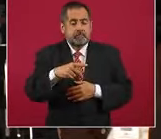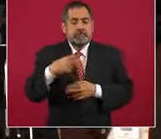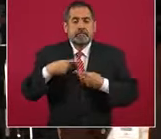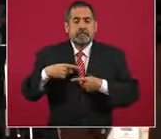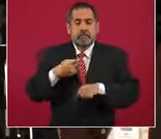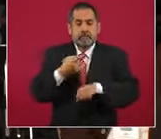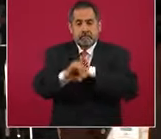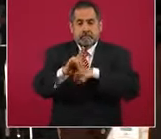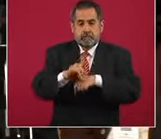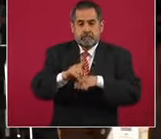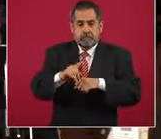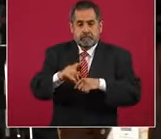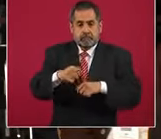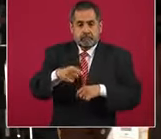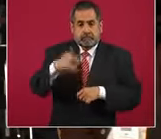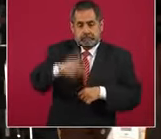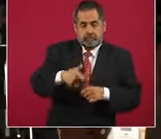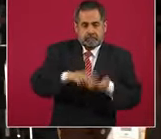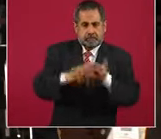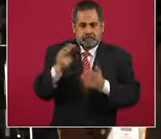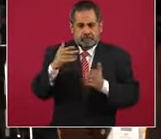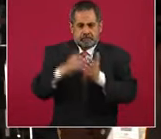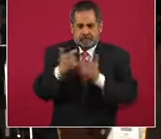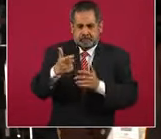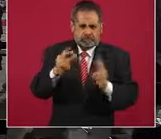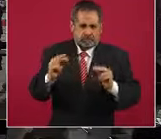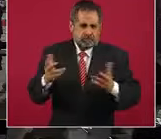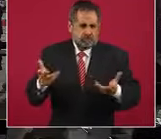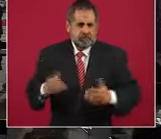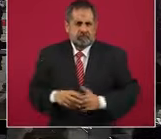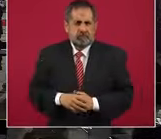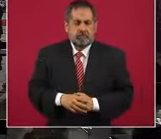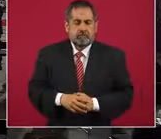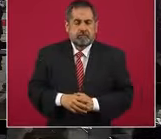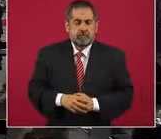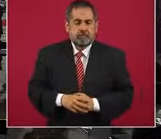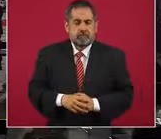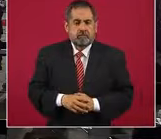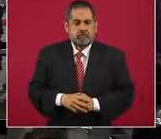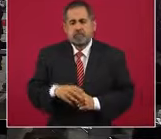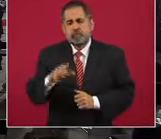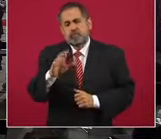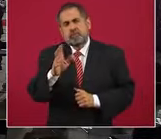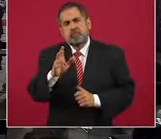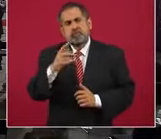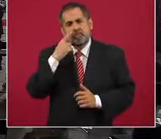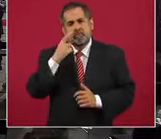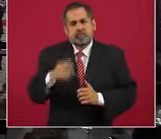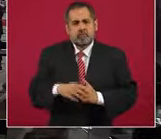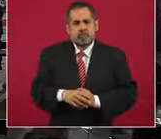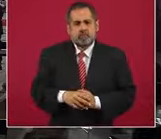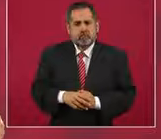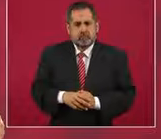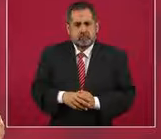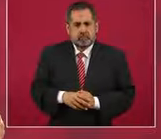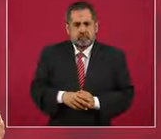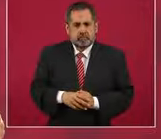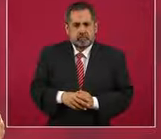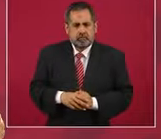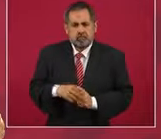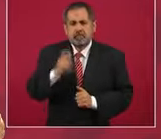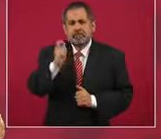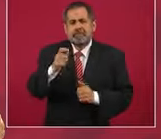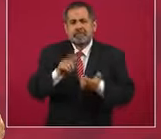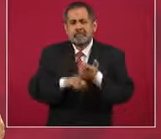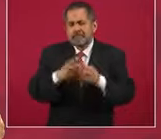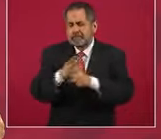no tendrán que pagar los 25,000 pesos, ¿no? Es que hay que ver exactamente de